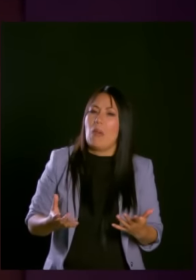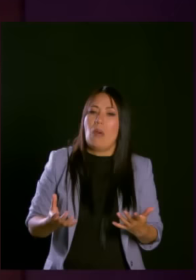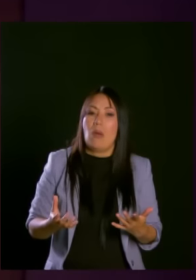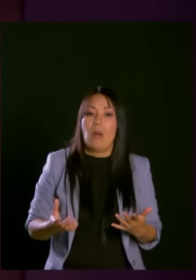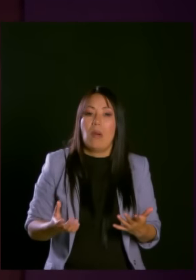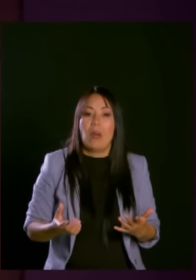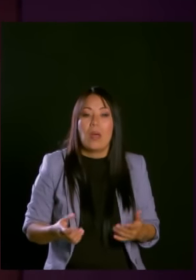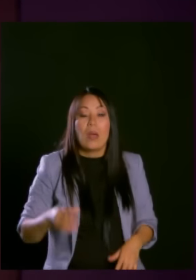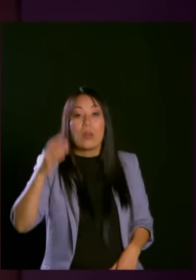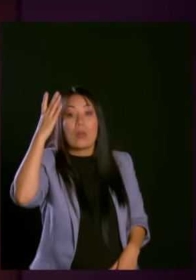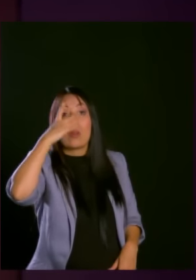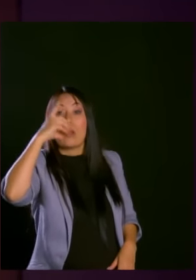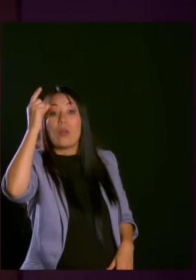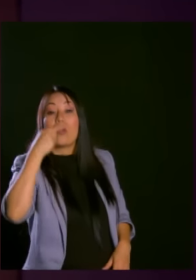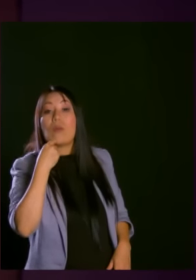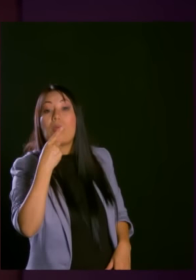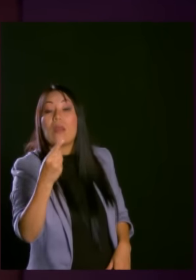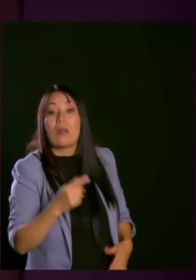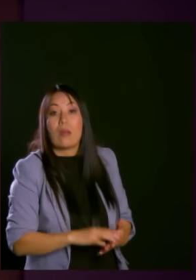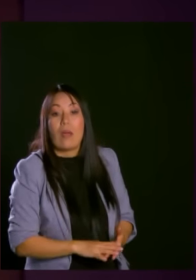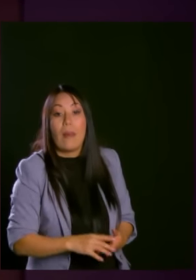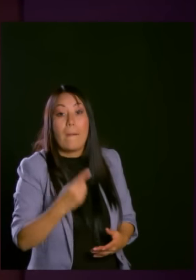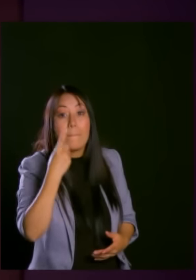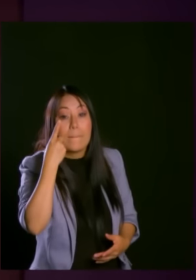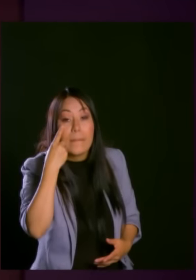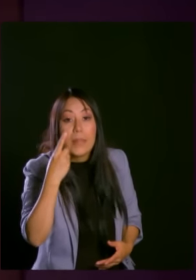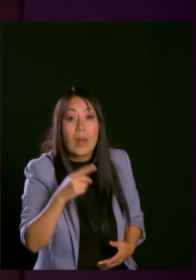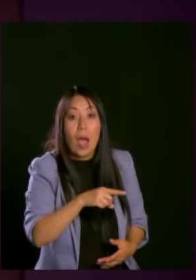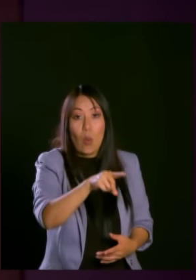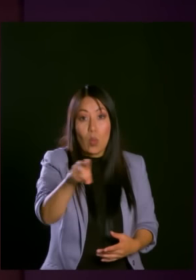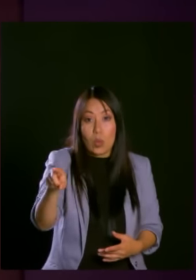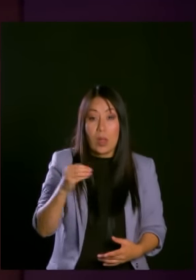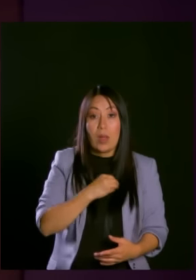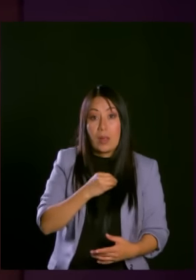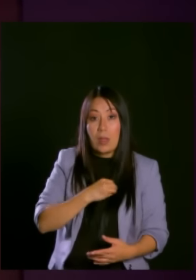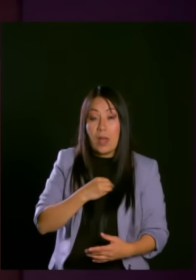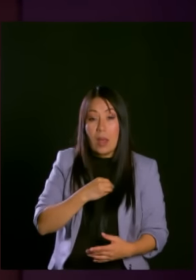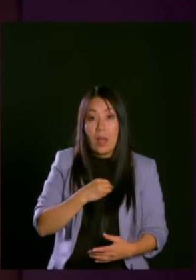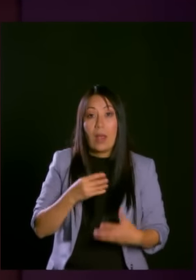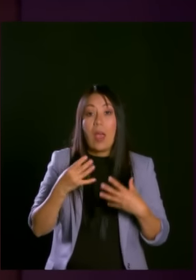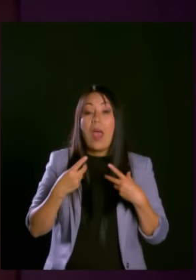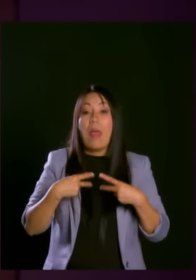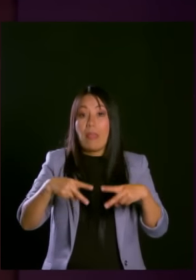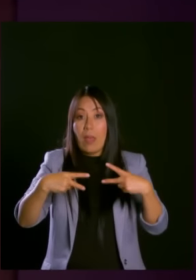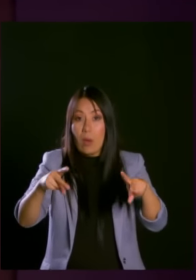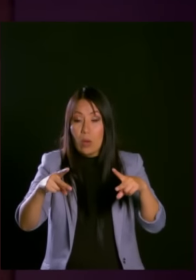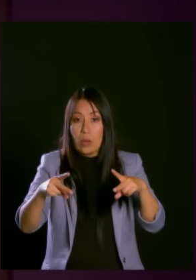Y me regresa Dios y me dice, dile a mis hijos que cuando quieran hacer un negocio que lo hagan con su padre.